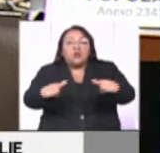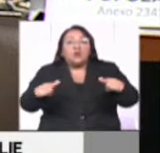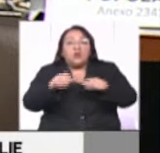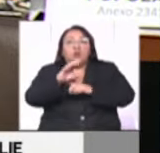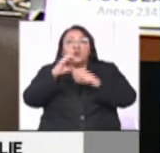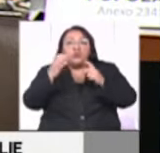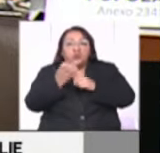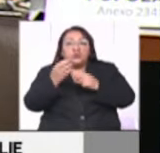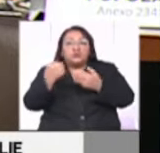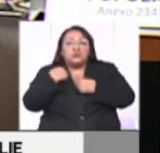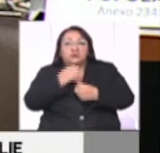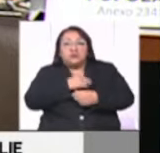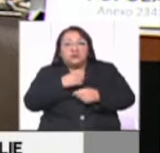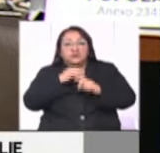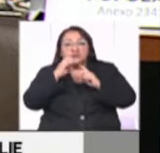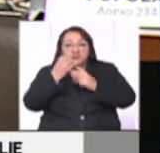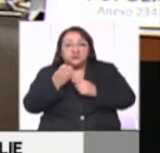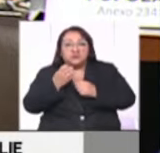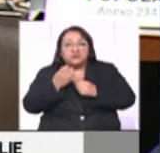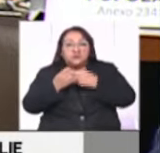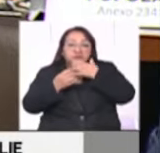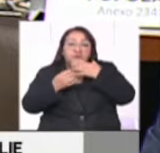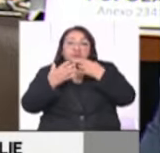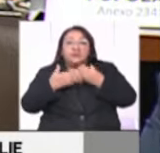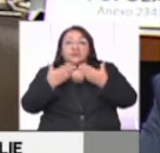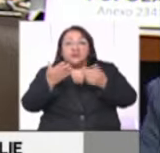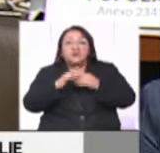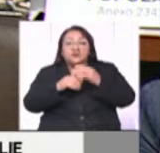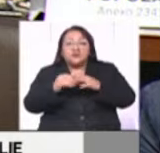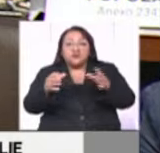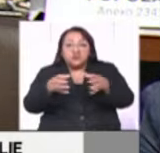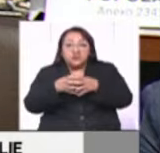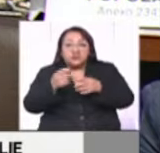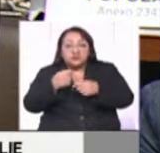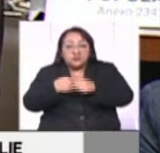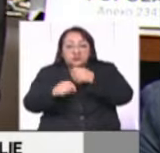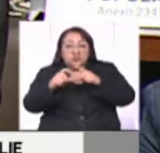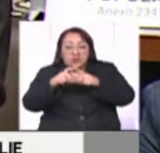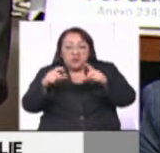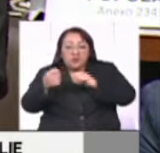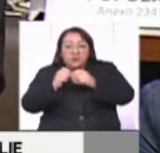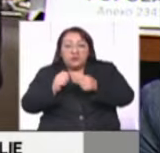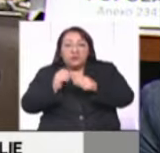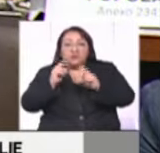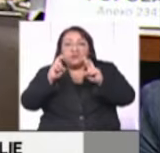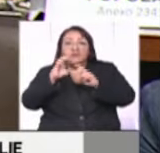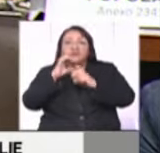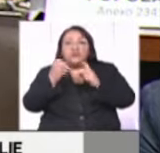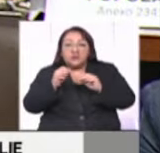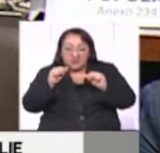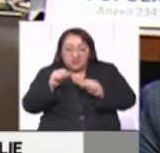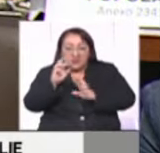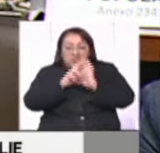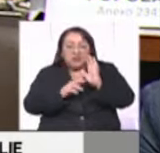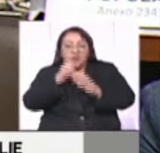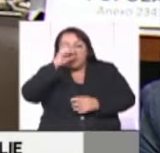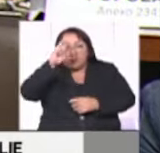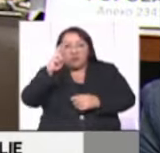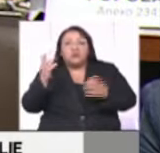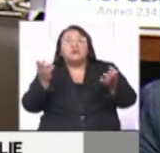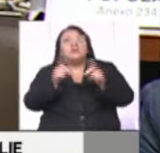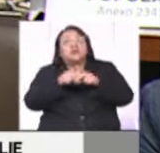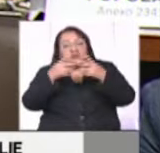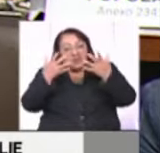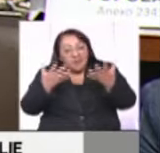culturales a cargo del Ministerio de Cultura, habilitación de la plataforma para la venta de boletos en el espacio cultural de la región del Cusco, donde